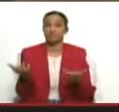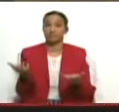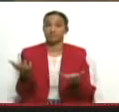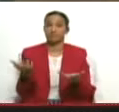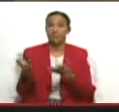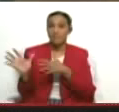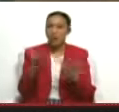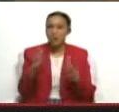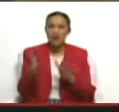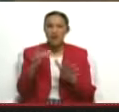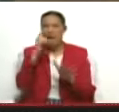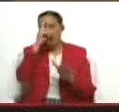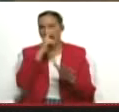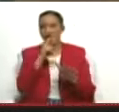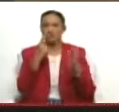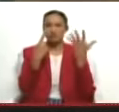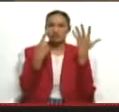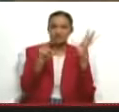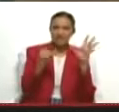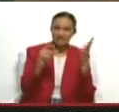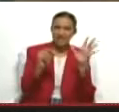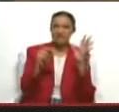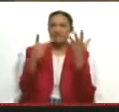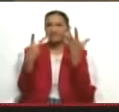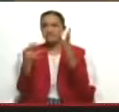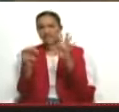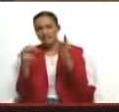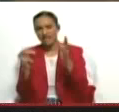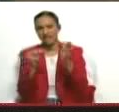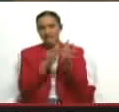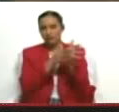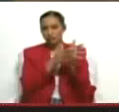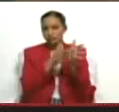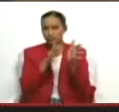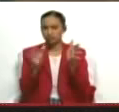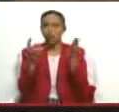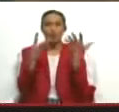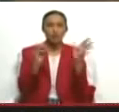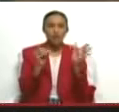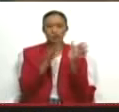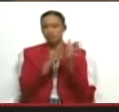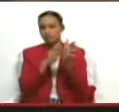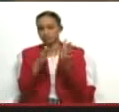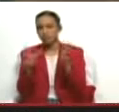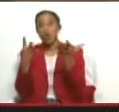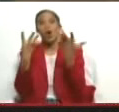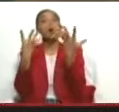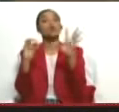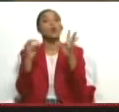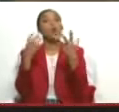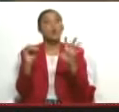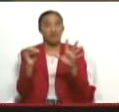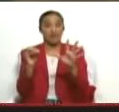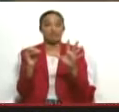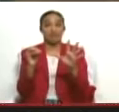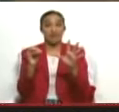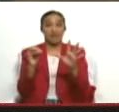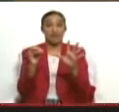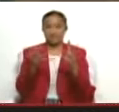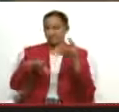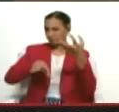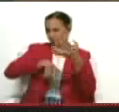60 70 80 y 90 de la llamada democracia punto fijista culmina con la tragedia